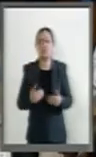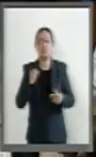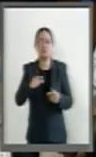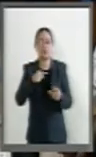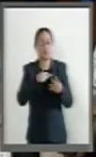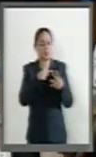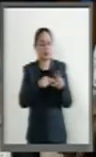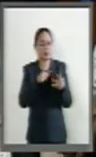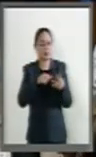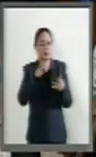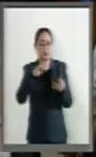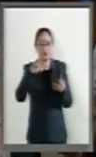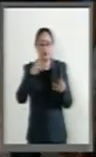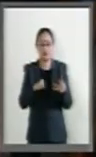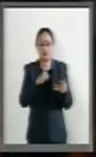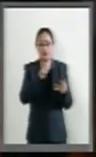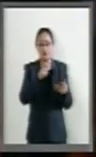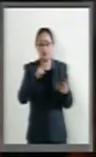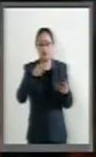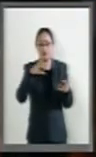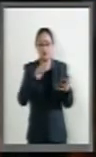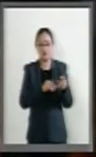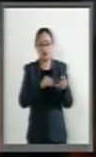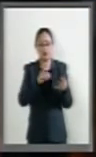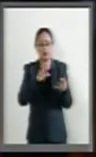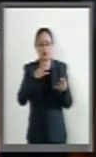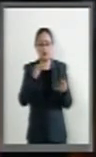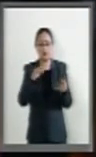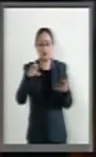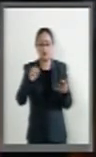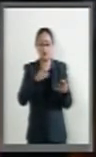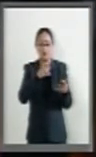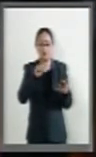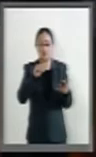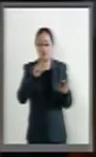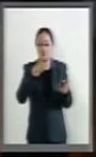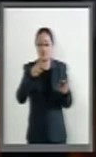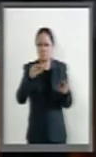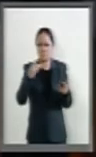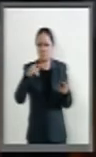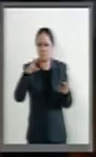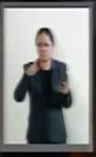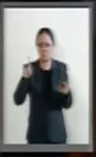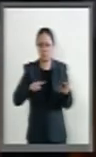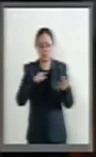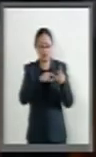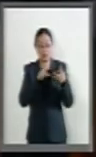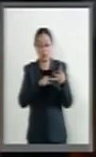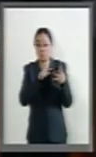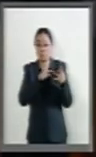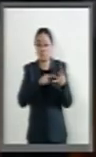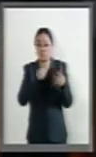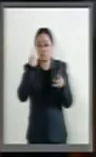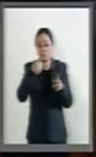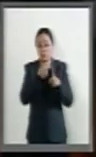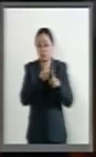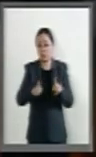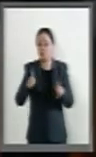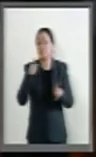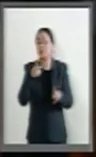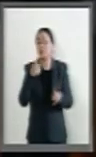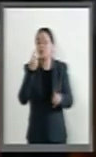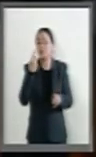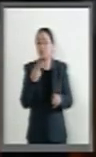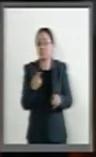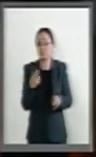ciudadanos Felipe Alfredo Fuentes Barrera y Reyes Rodríguez Mondragón desempeñarán su encargo para el periodo que inicia el 4 de